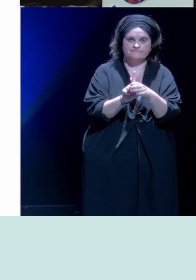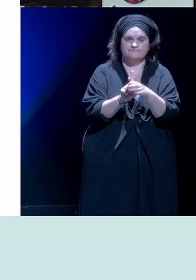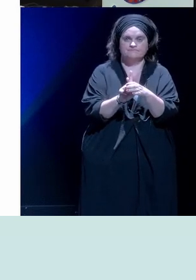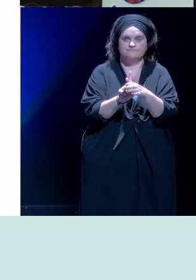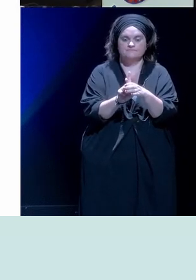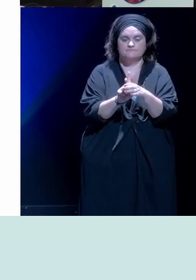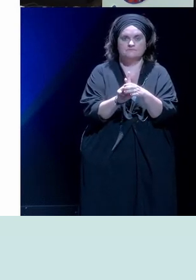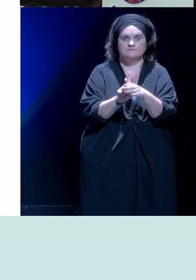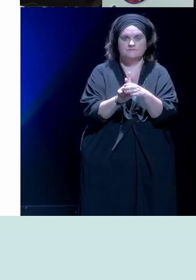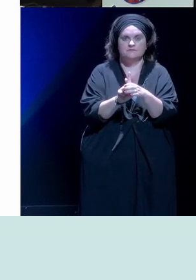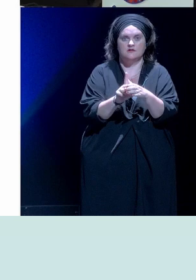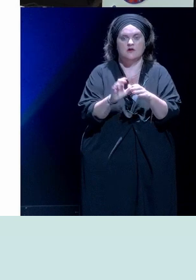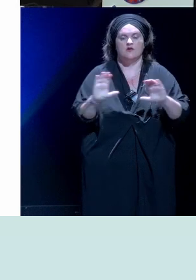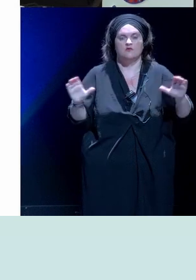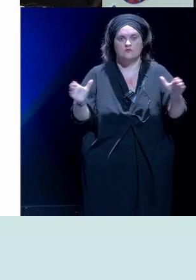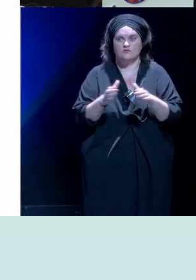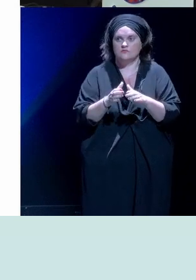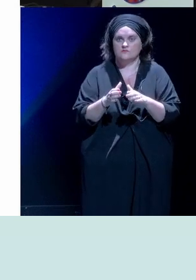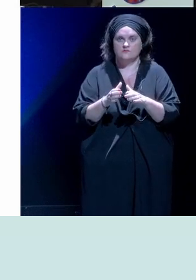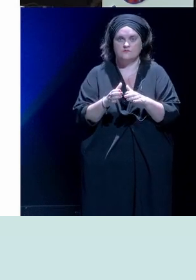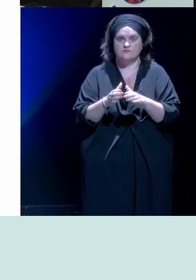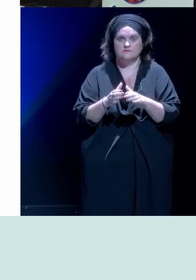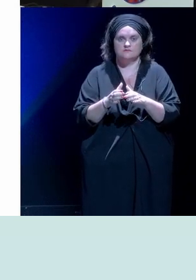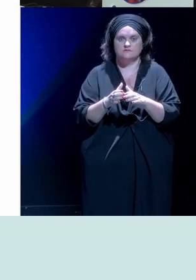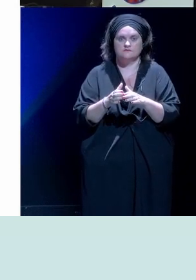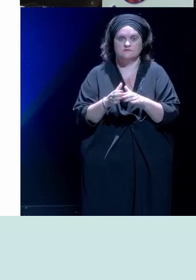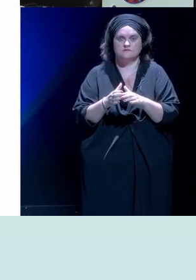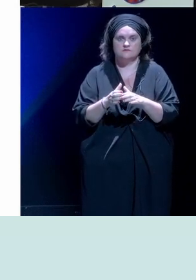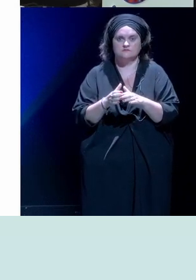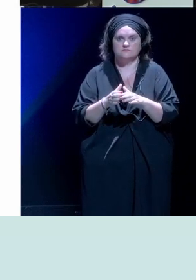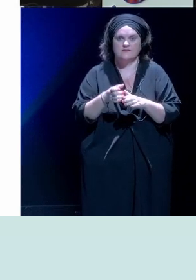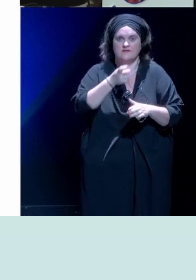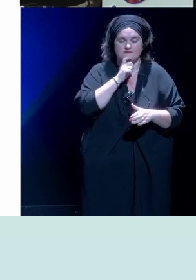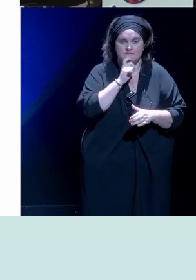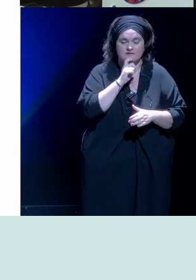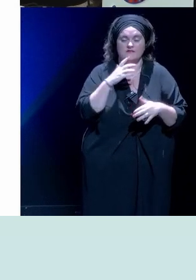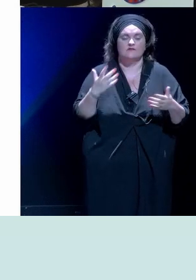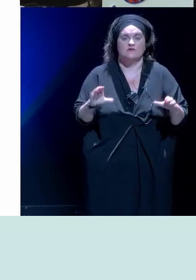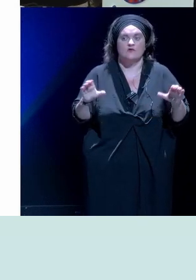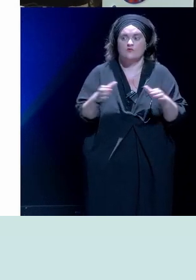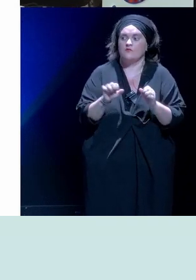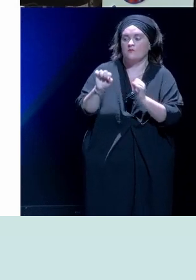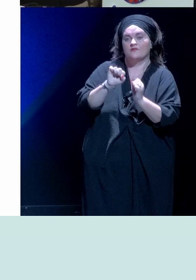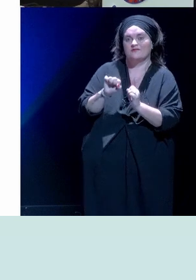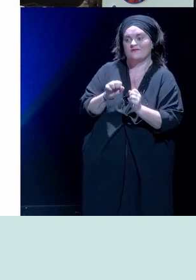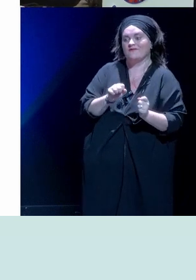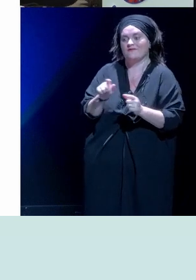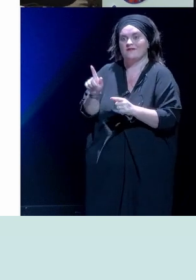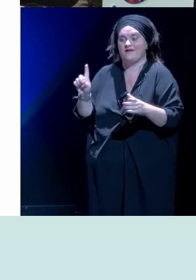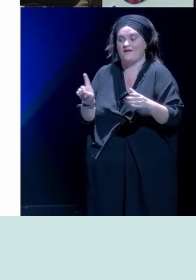que son grupos muy desfavorecidos. Entonces, el grupo no puede aportarles protección,